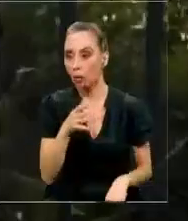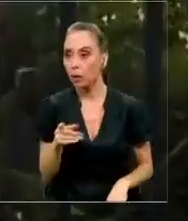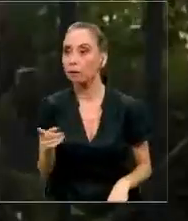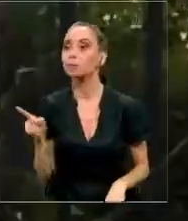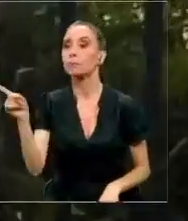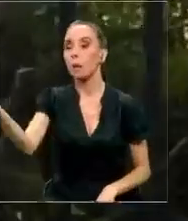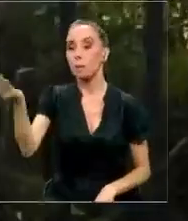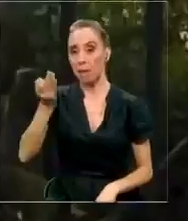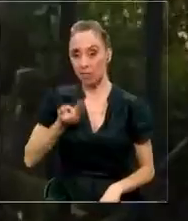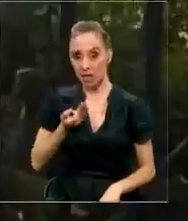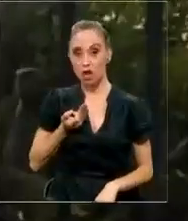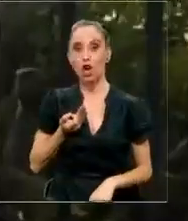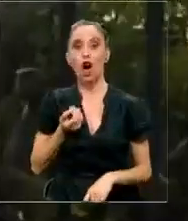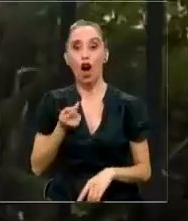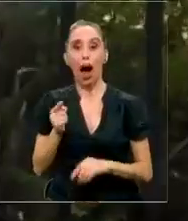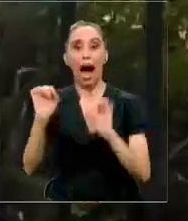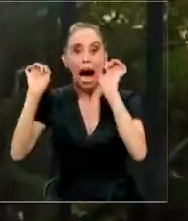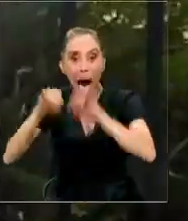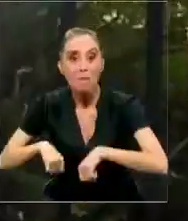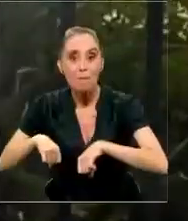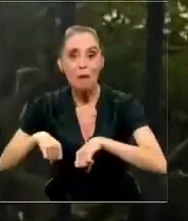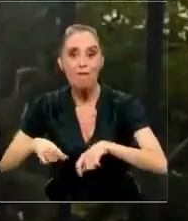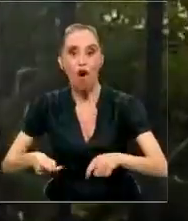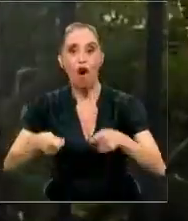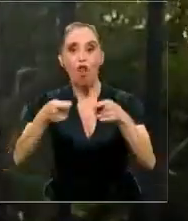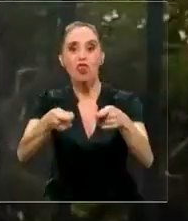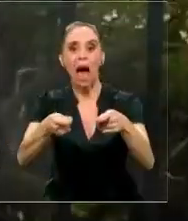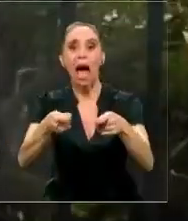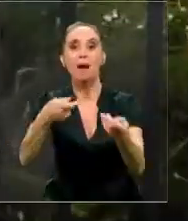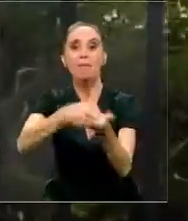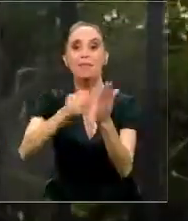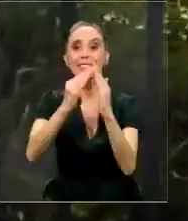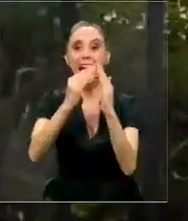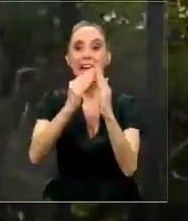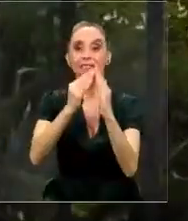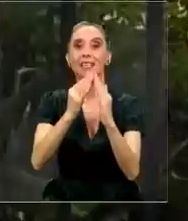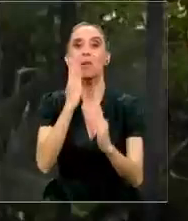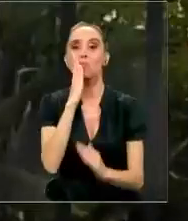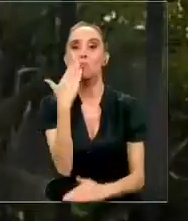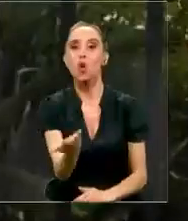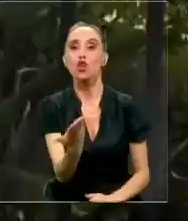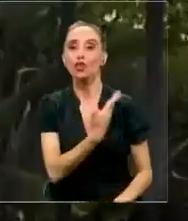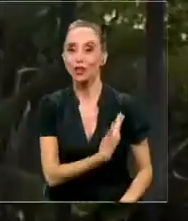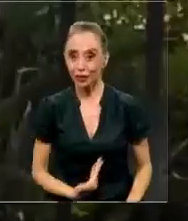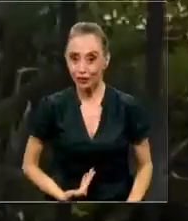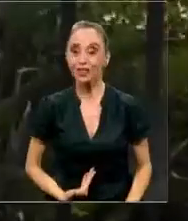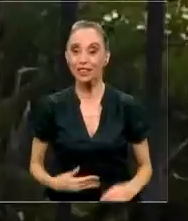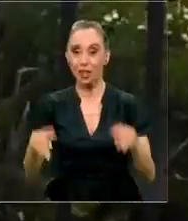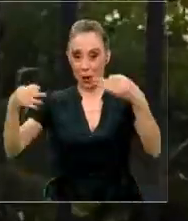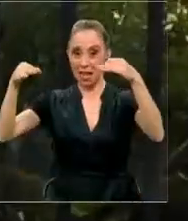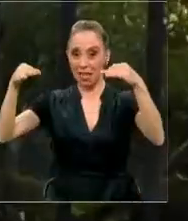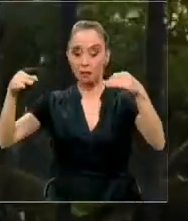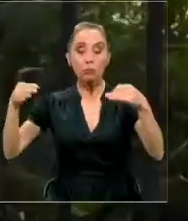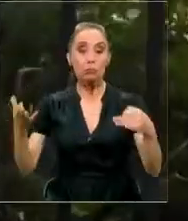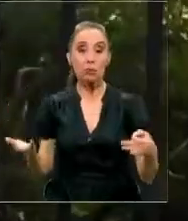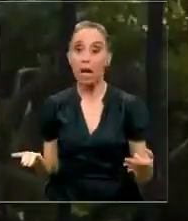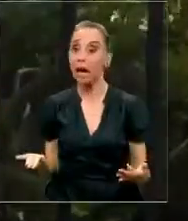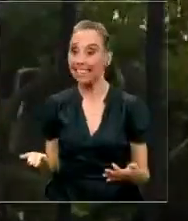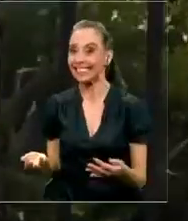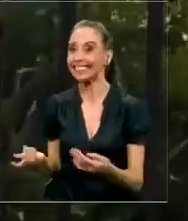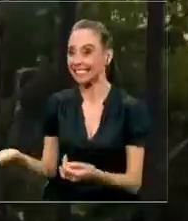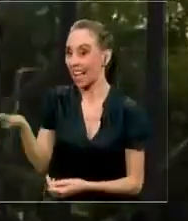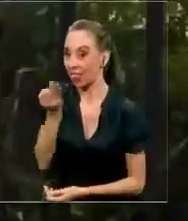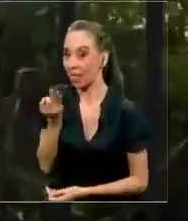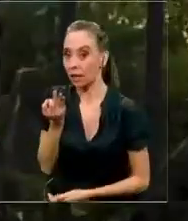me dijeron que estaba aprobado. Ya estaba este tema del subsidio aprobado. Y es ahí donde chocamos porque